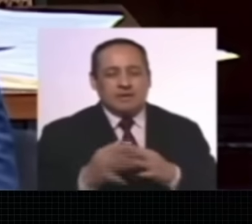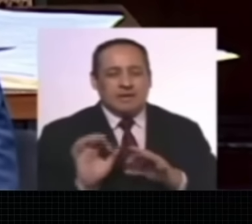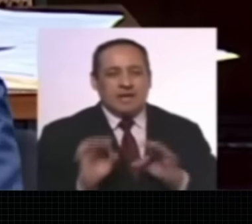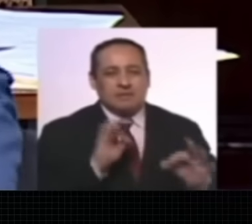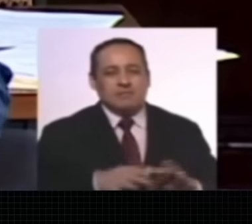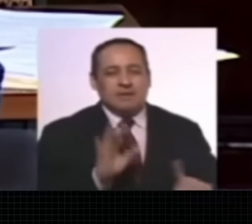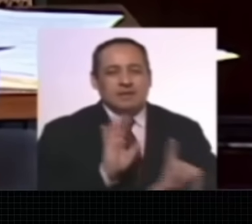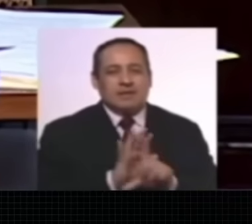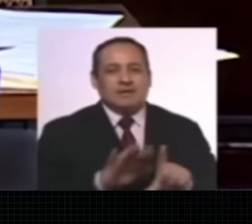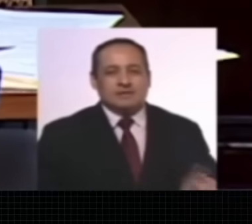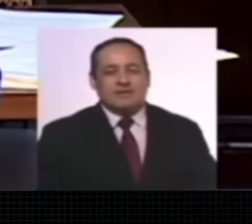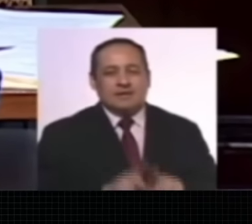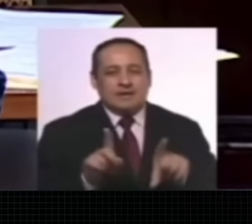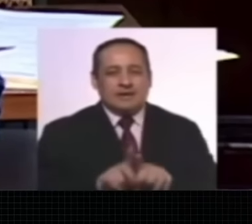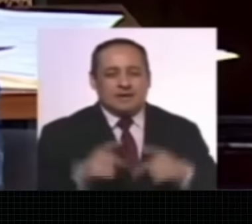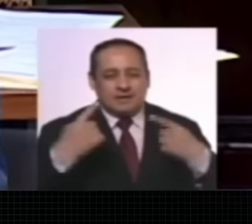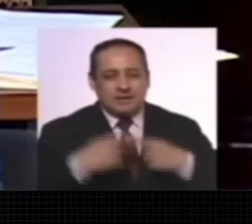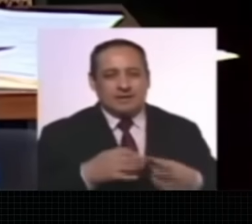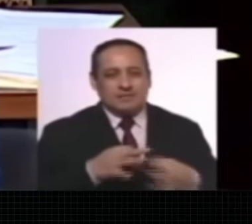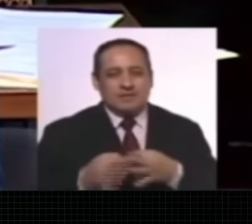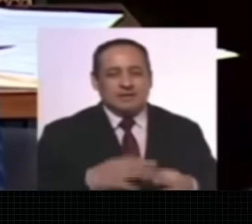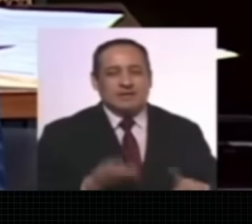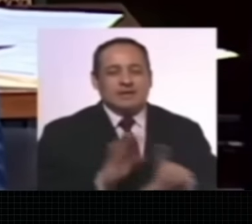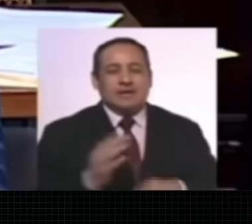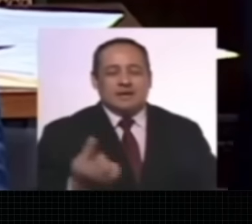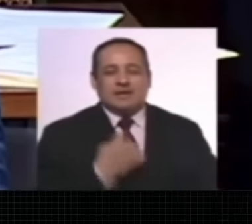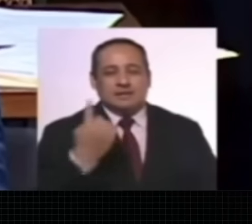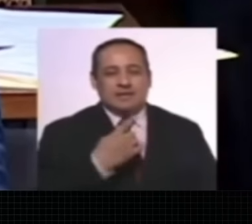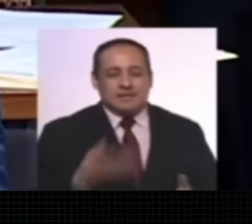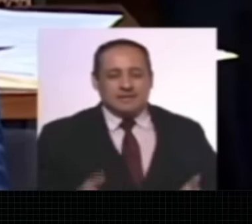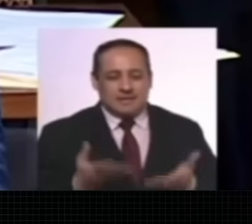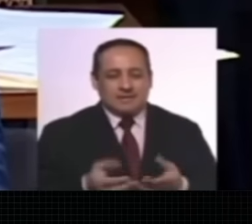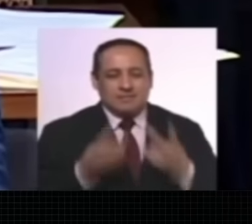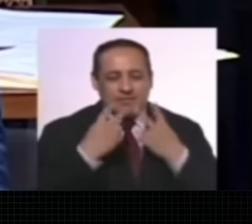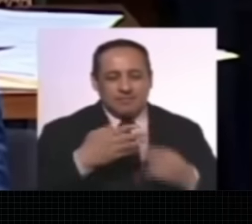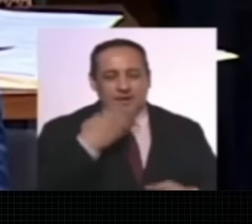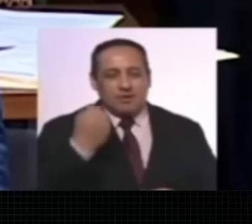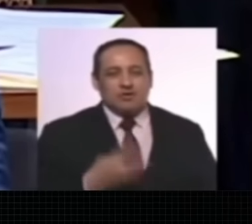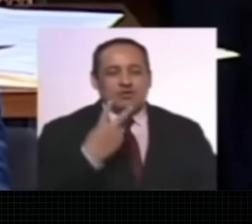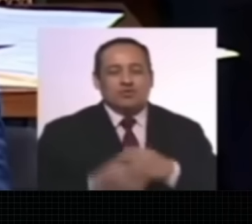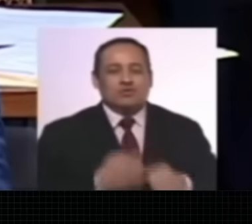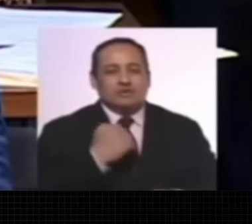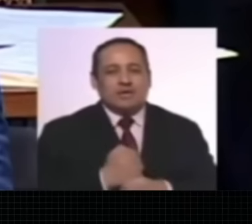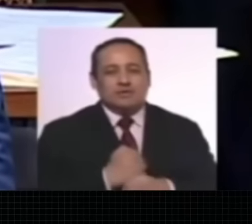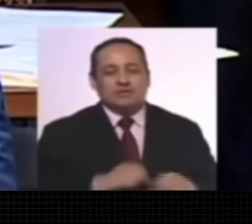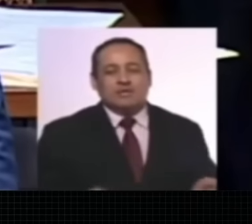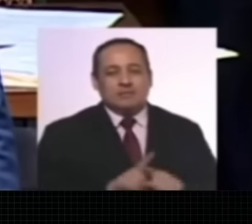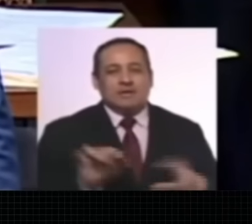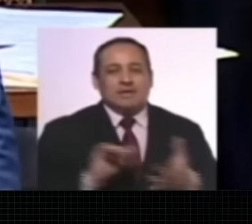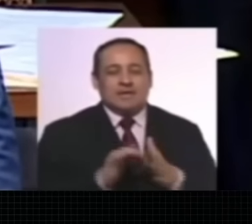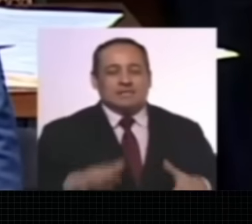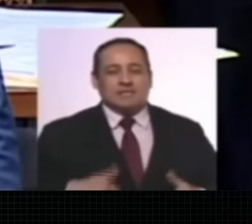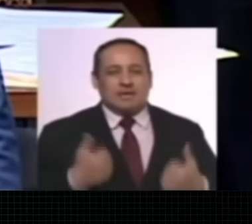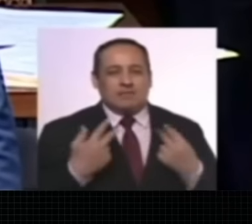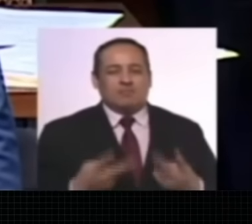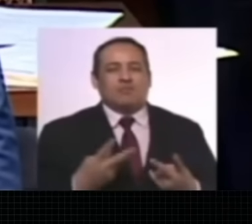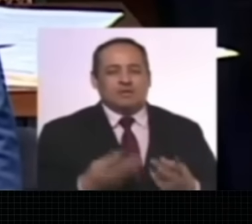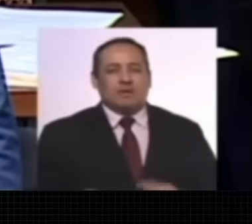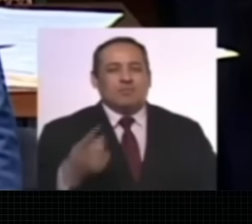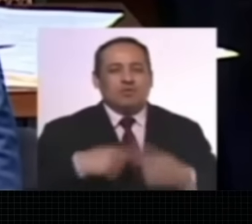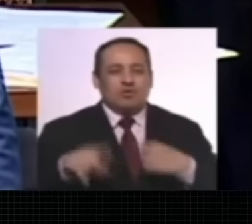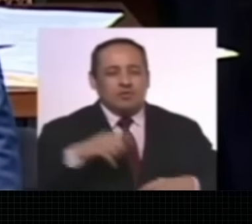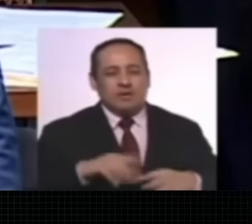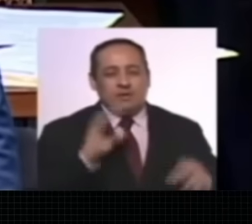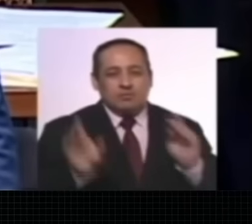ley de participación ciudadana habilita que después de dos años se pueda volver a